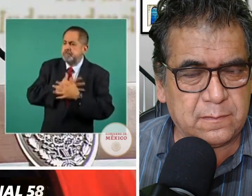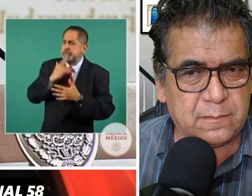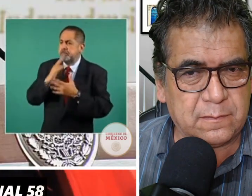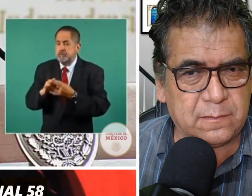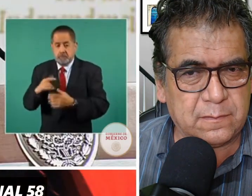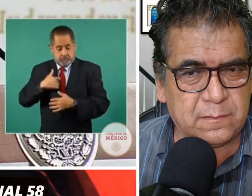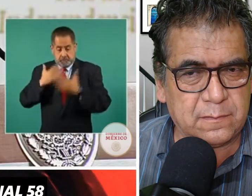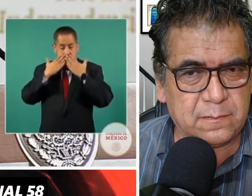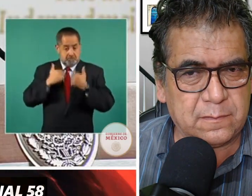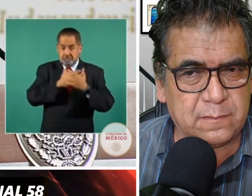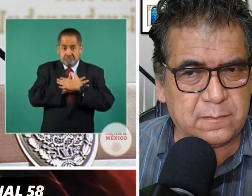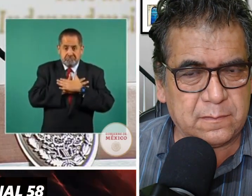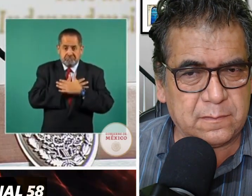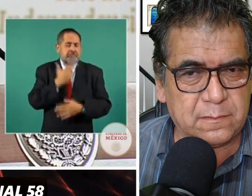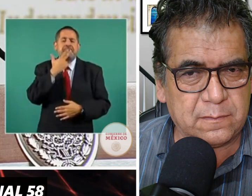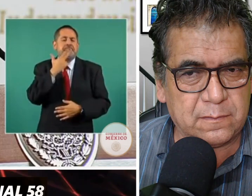político.